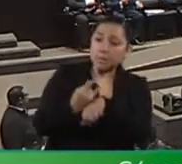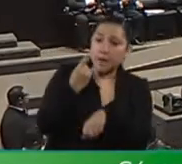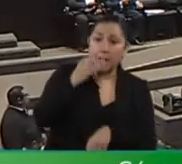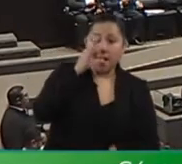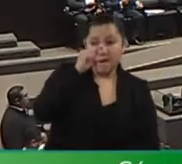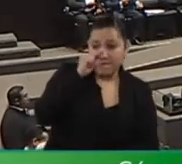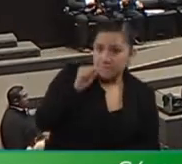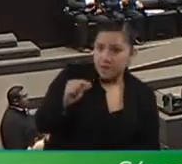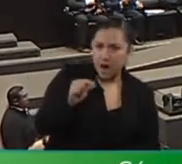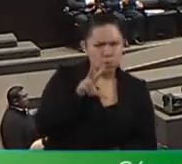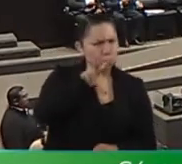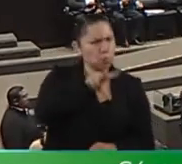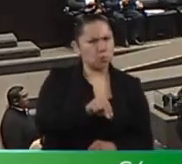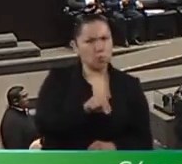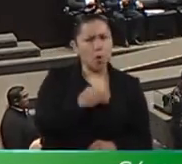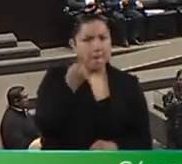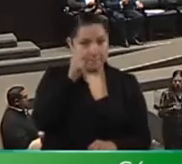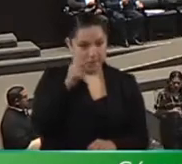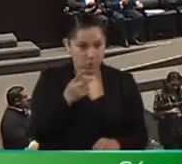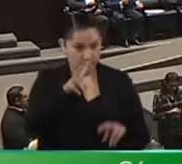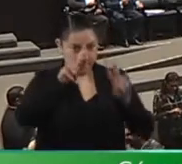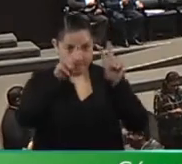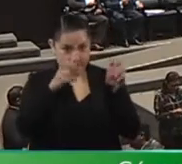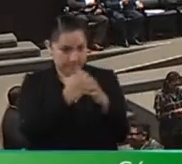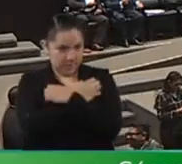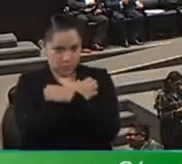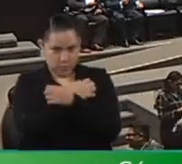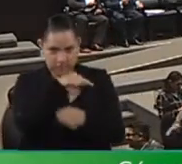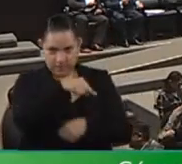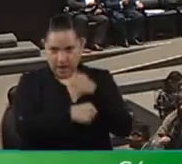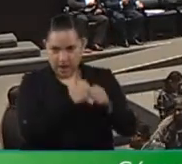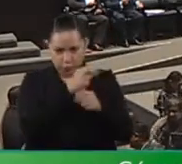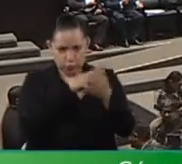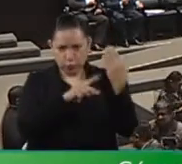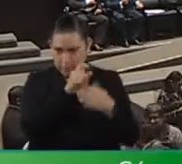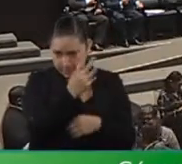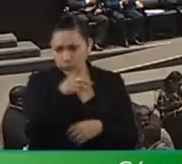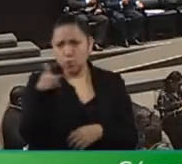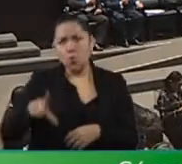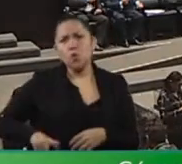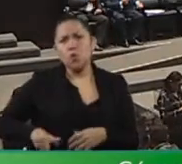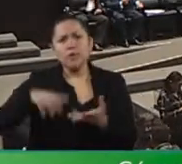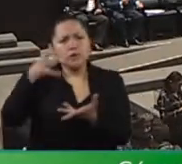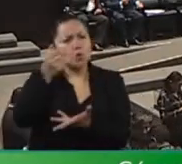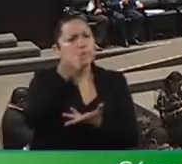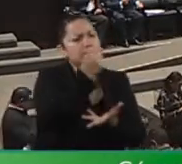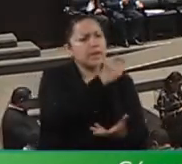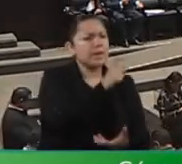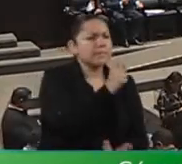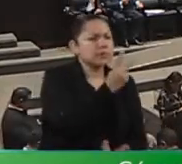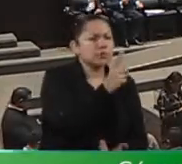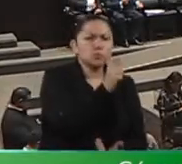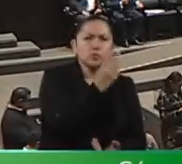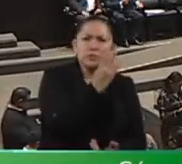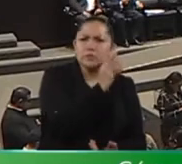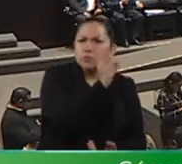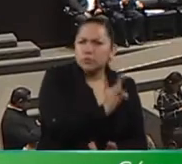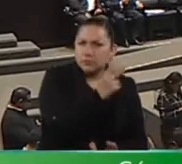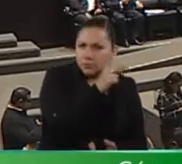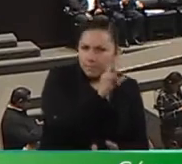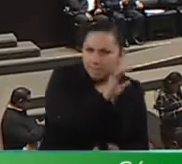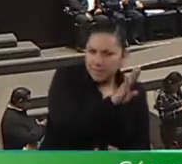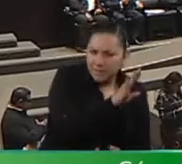para este 2024, el gobierno destinó recursos de tan solo un 3.2% del PIB, cuando el